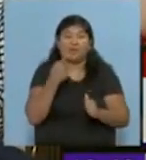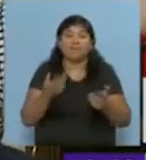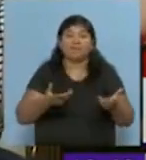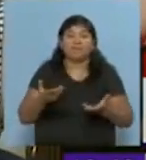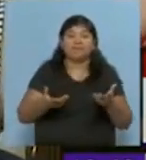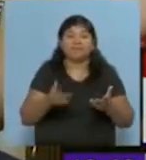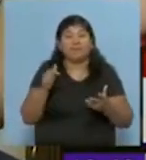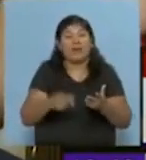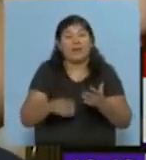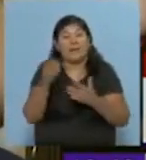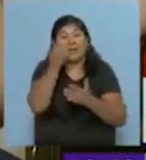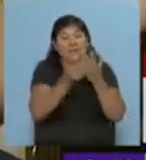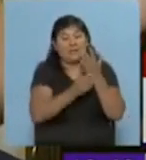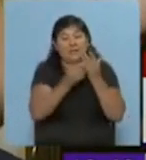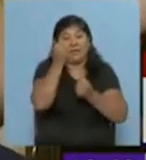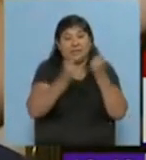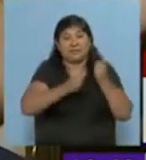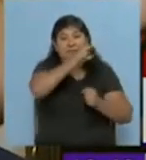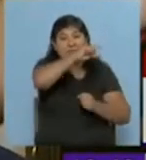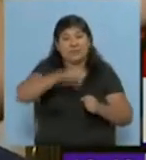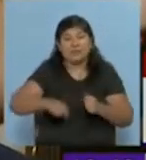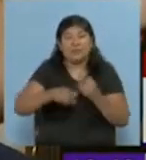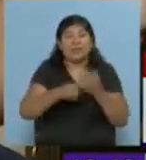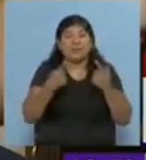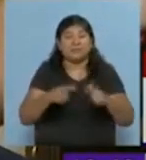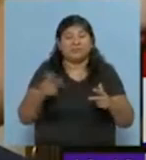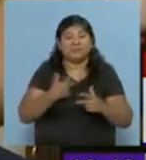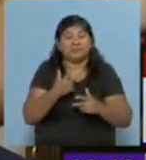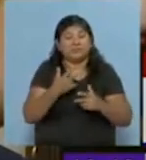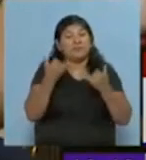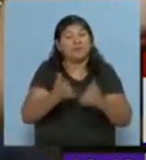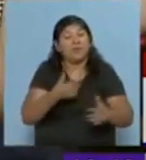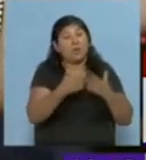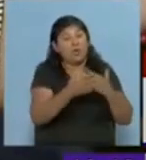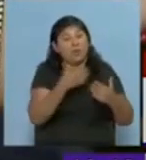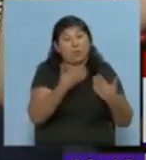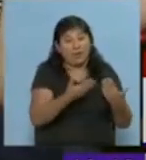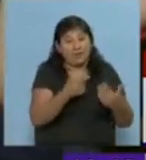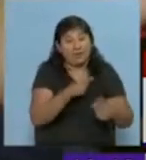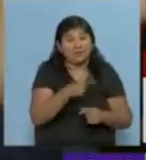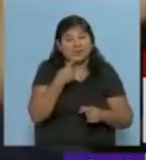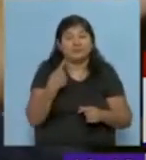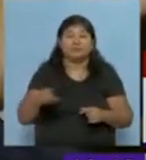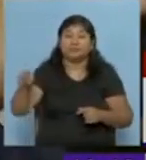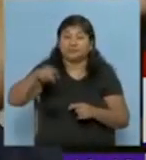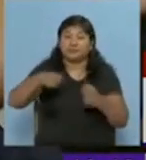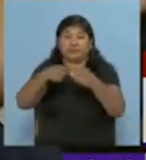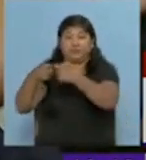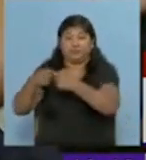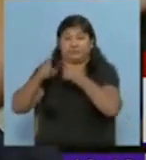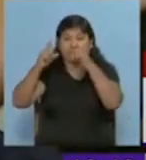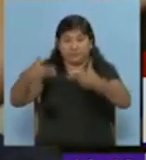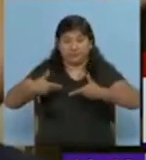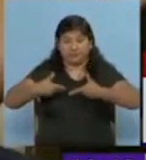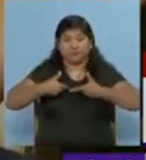Estuvo acá el ministro de Hacienda, no sé si lo han podido ver, conversar con él. Ellos habían pedido